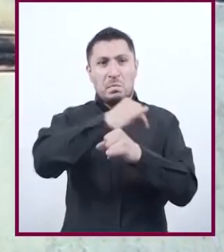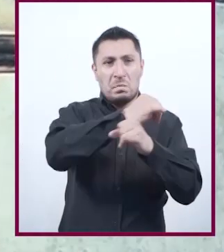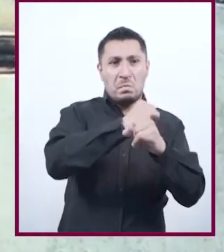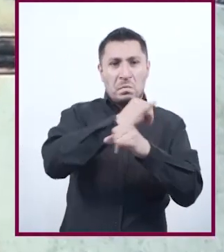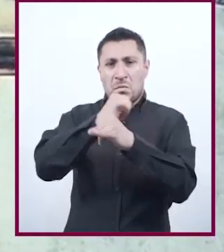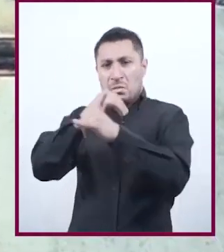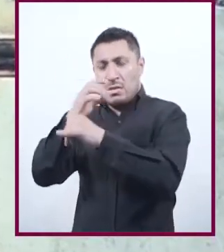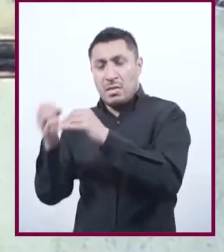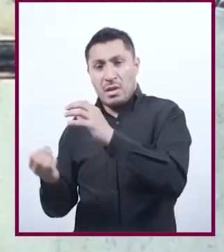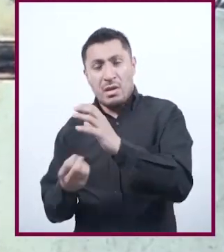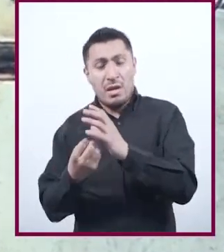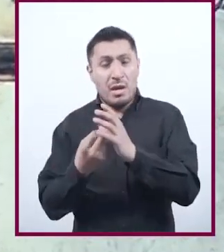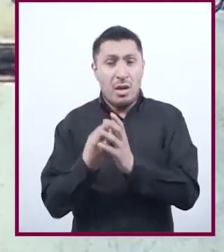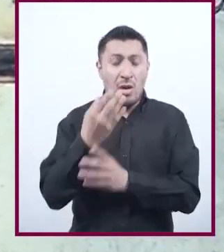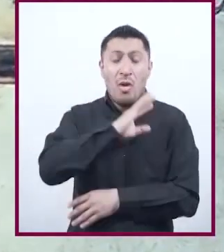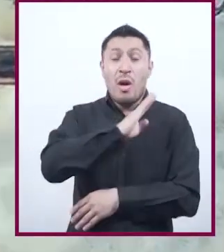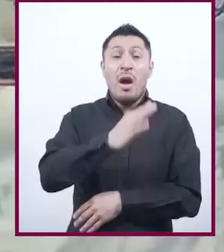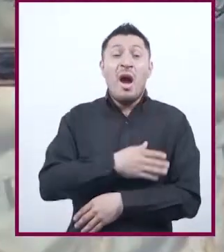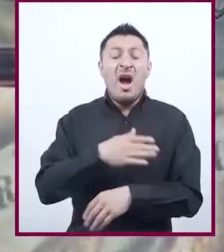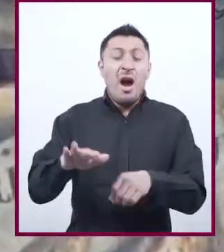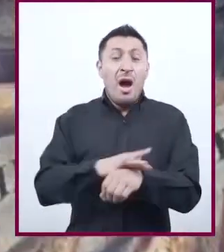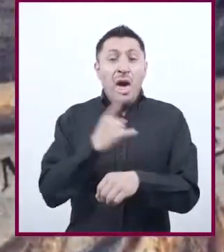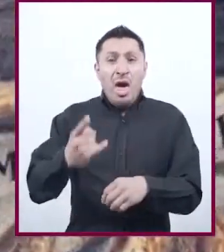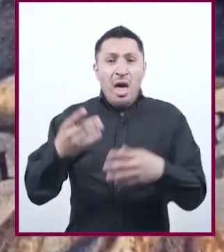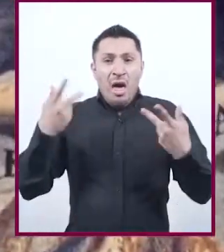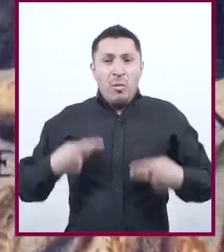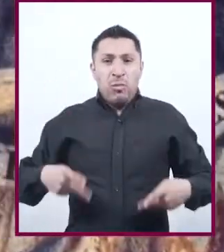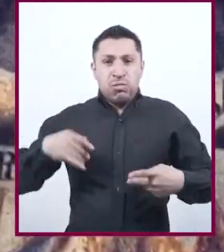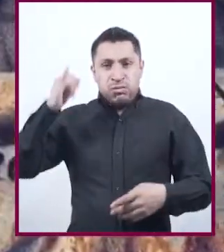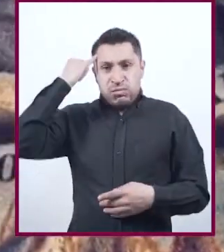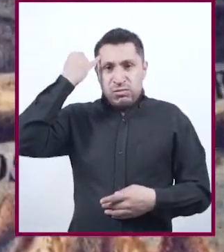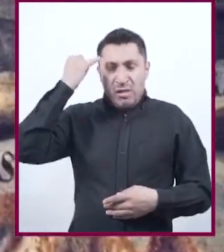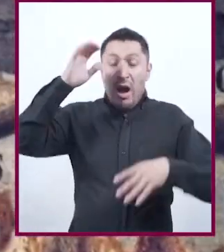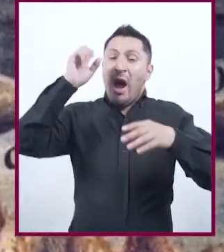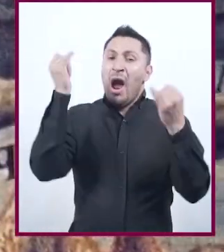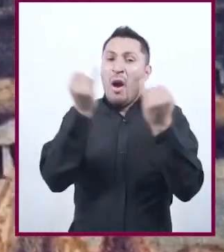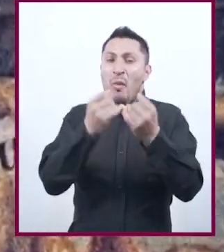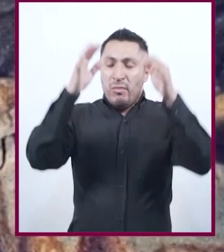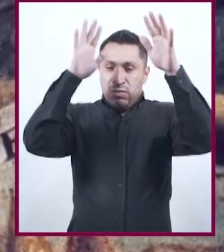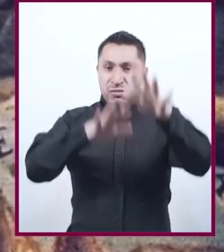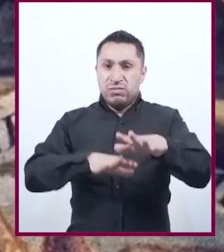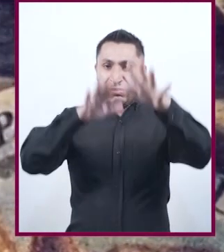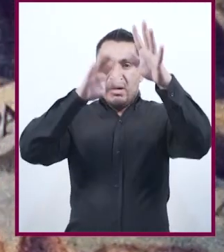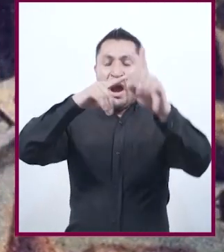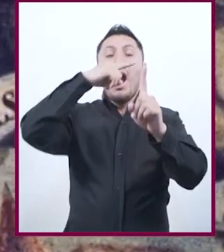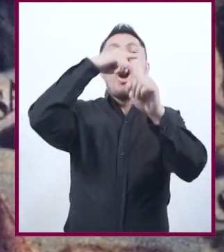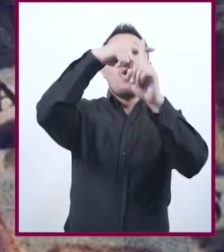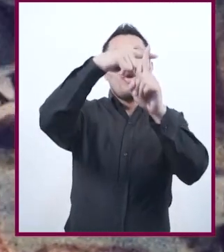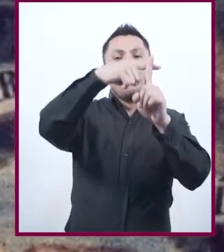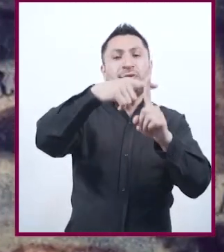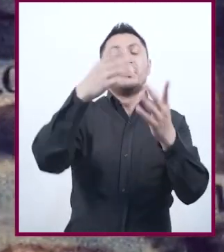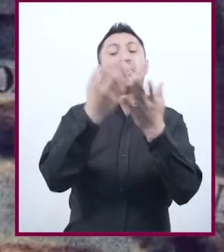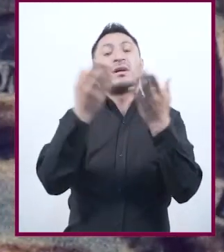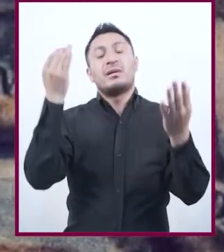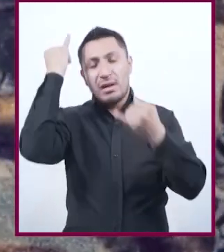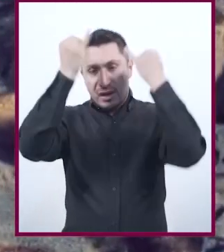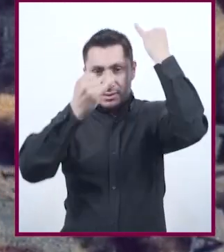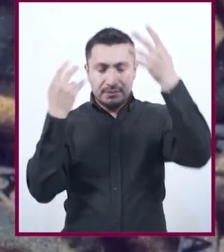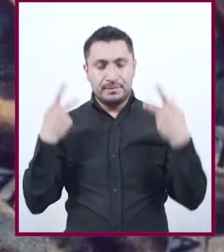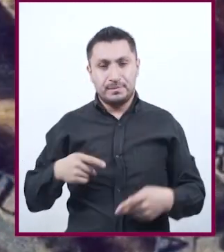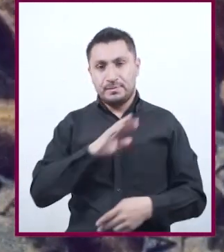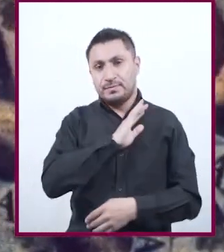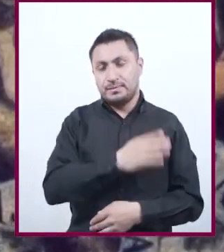los indígenas también veneraban la cruz, ¿no? Entonces, ahora imaginémonos a los españoles tratando de empatar ambas